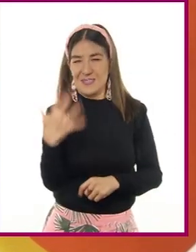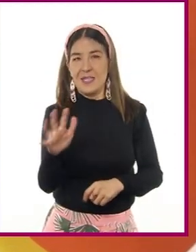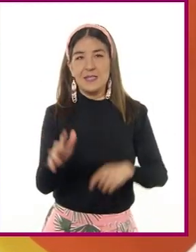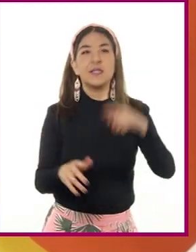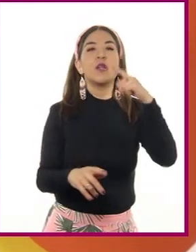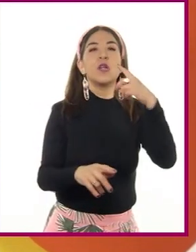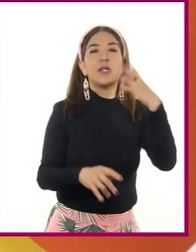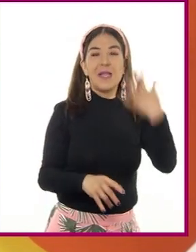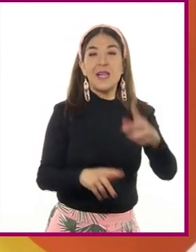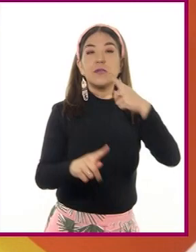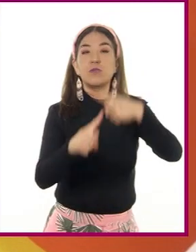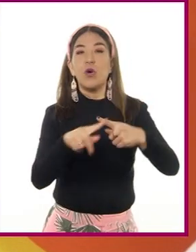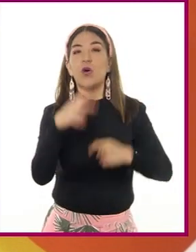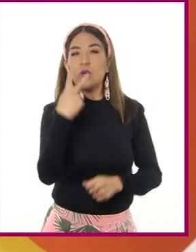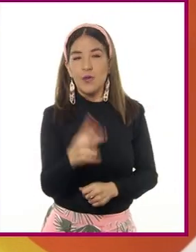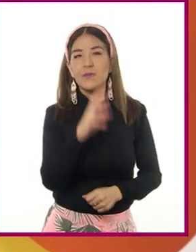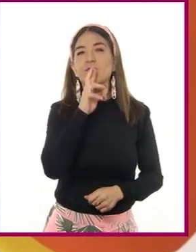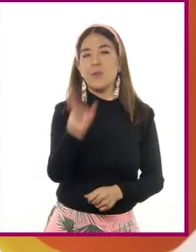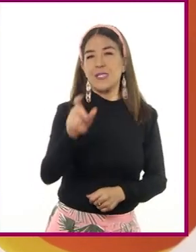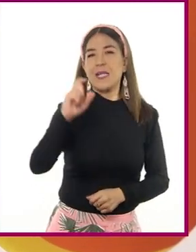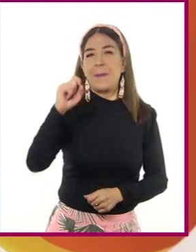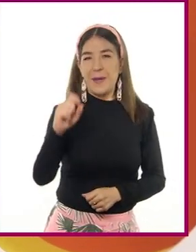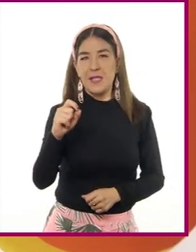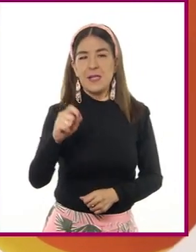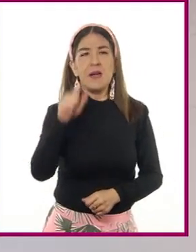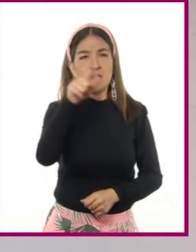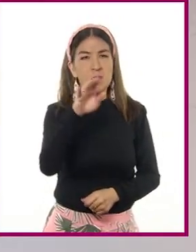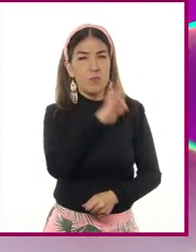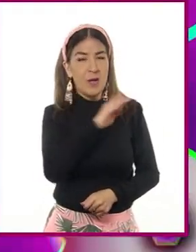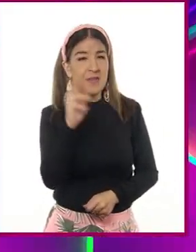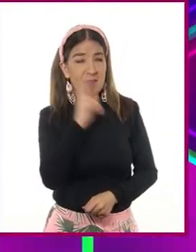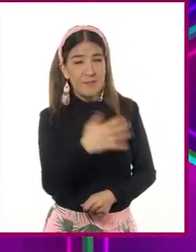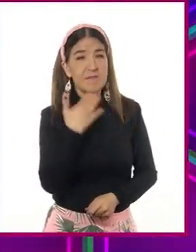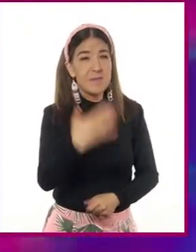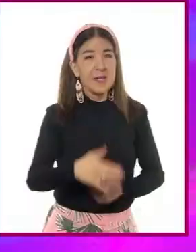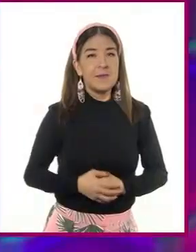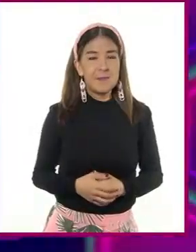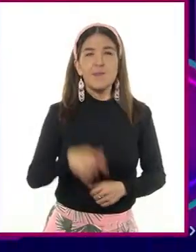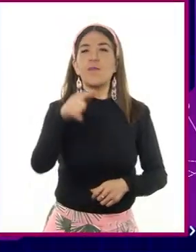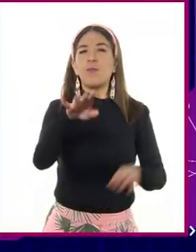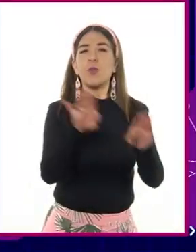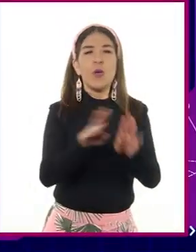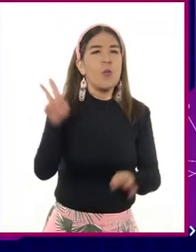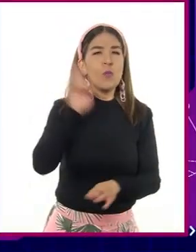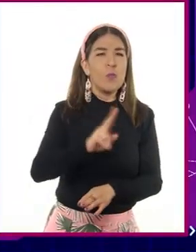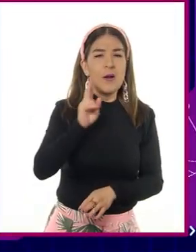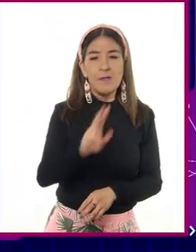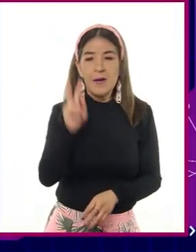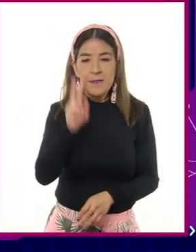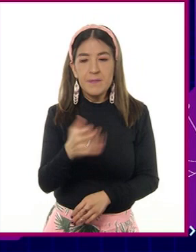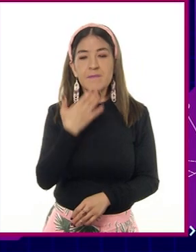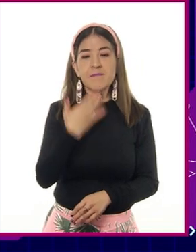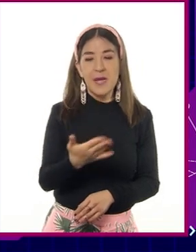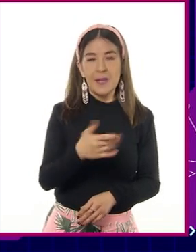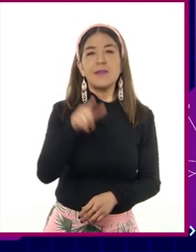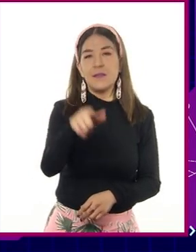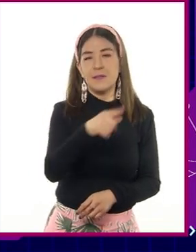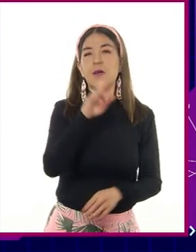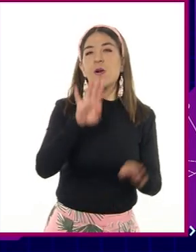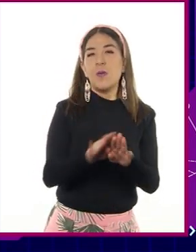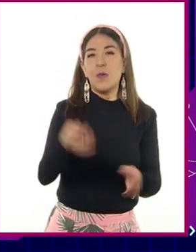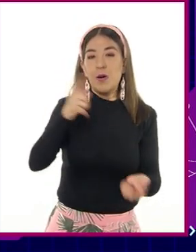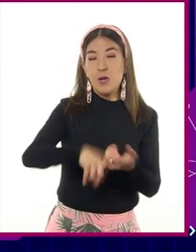20. ¿Pueden comprobar que mi observación sea correcta? Para ayudarles a comprobarlo, puedo mencionar que a